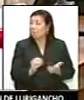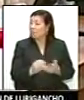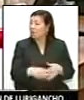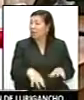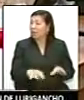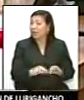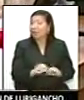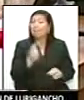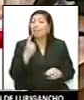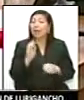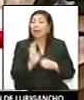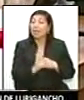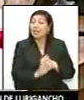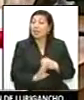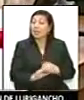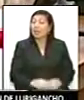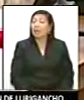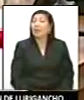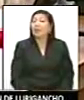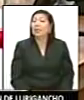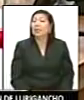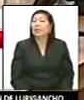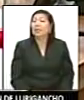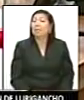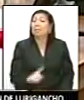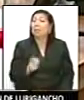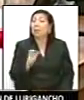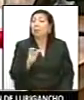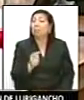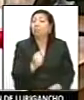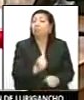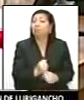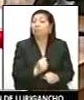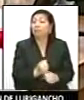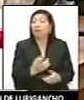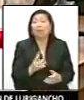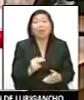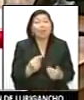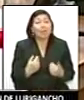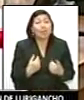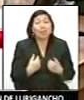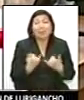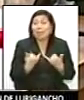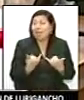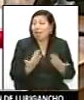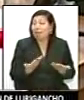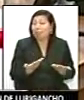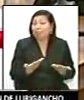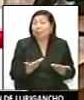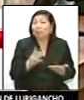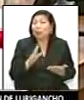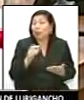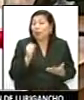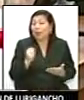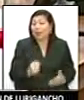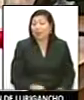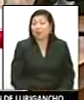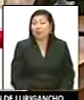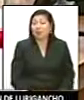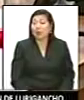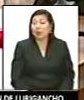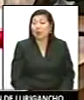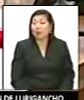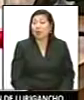para garantizar el derecho a la salud de miles de otros trabajadores que no tienen hoy en día reconocido ese derecho. El cálculo de